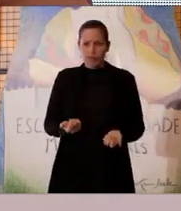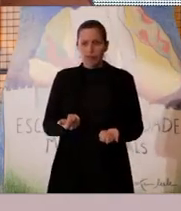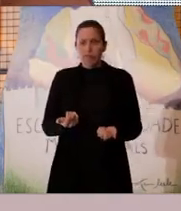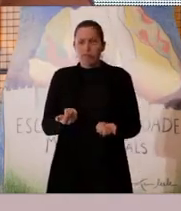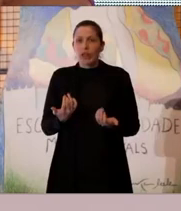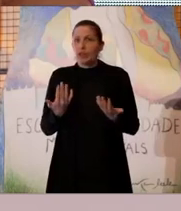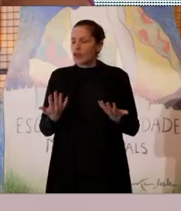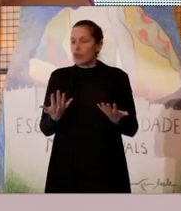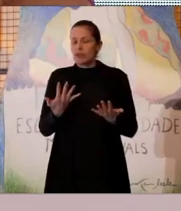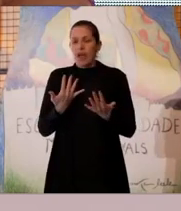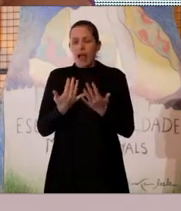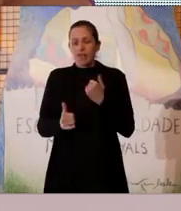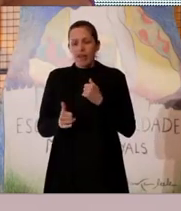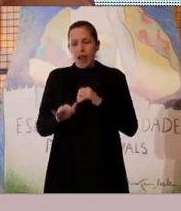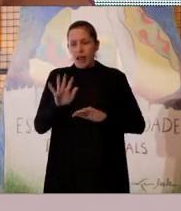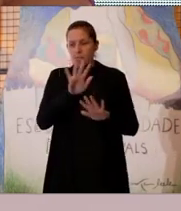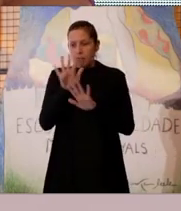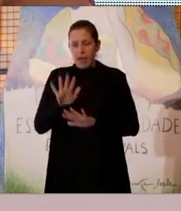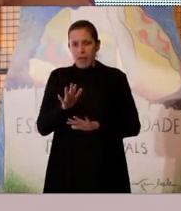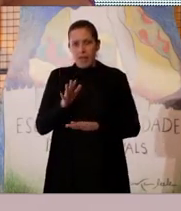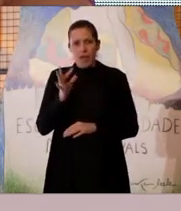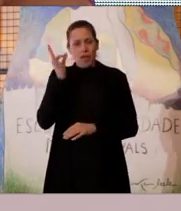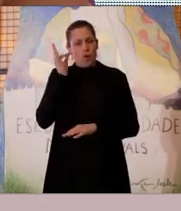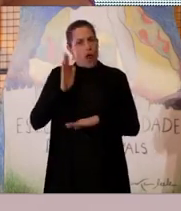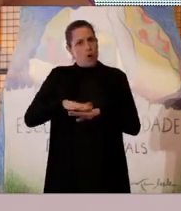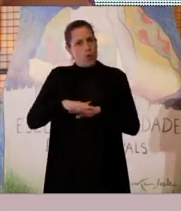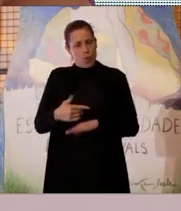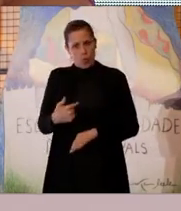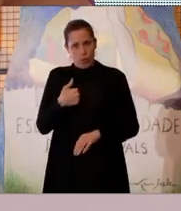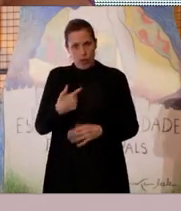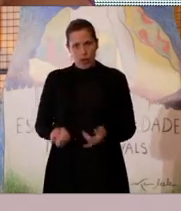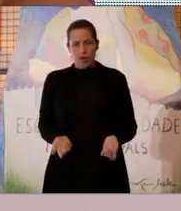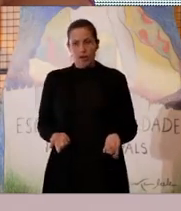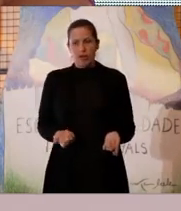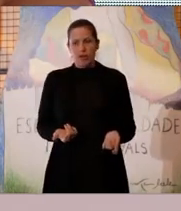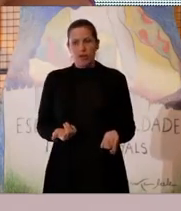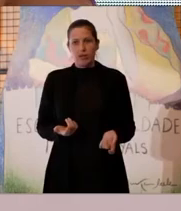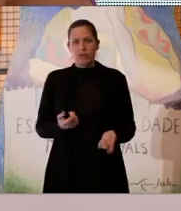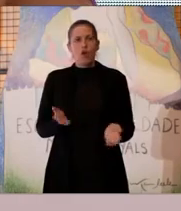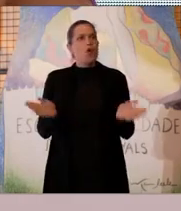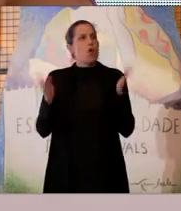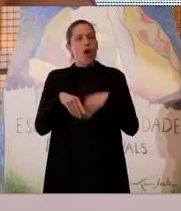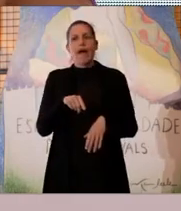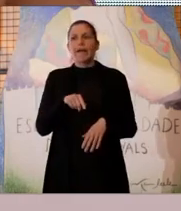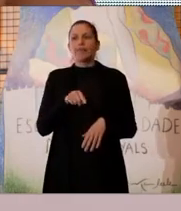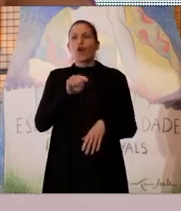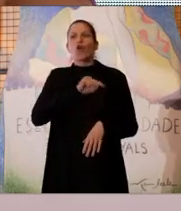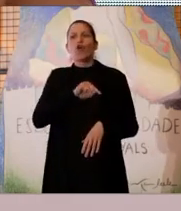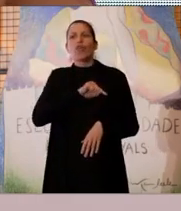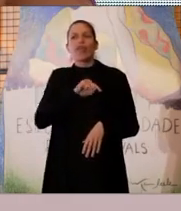análisis parece que las culpables somos nosotras y que nosotras estamos tratando con una falta de conciencia de clase